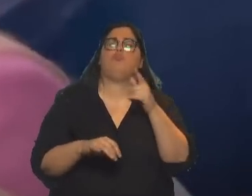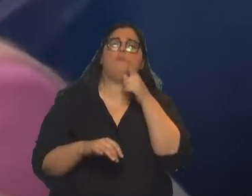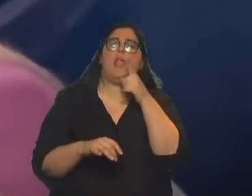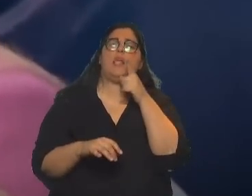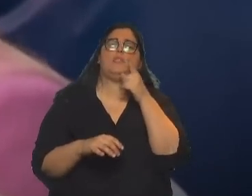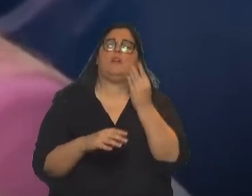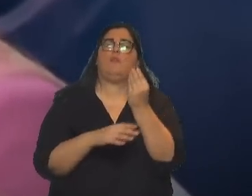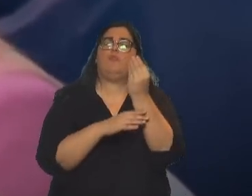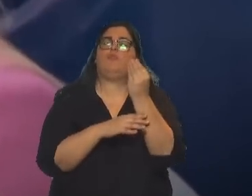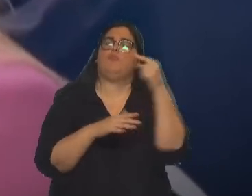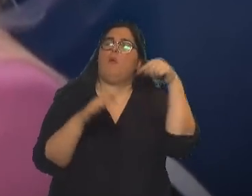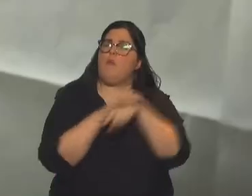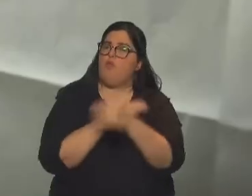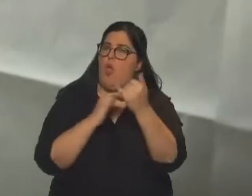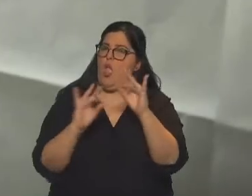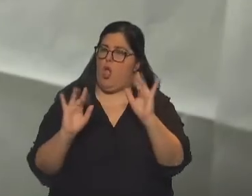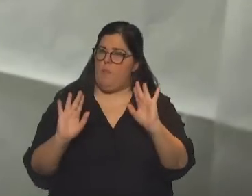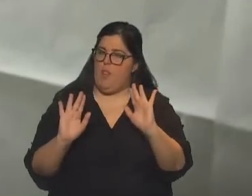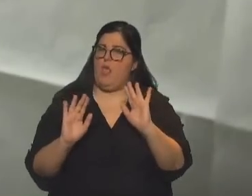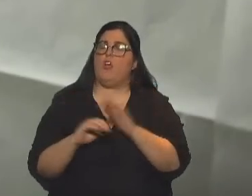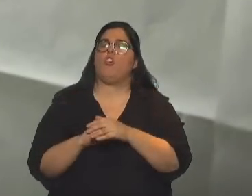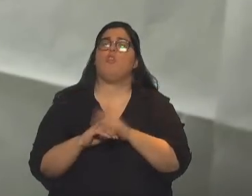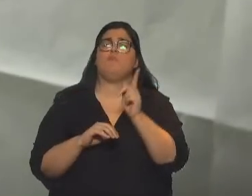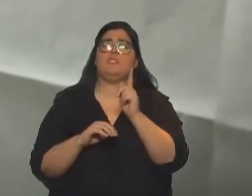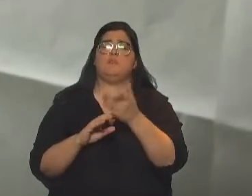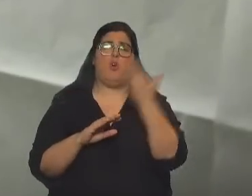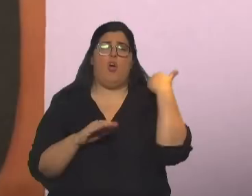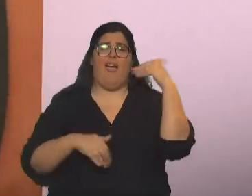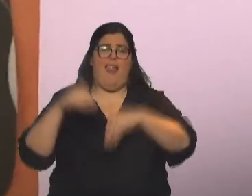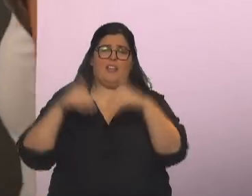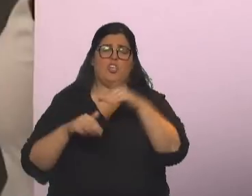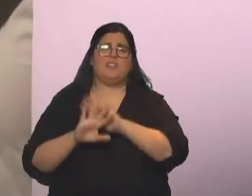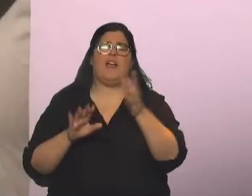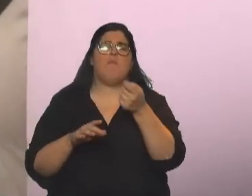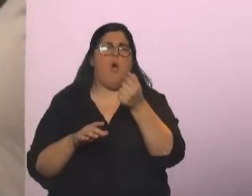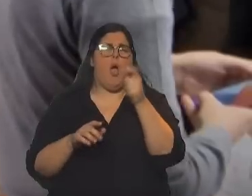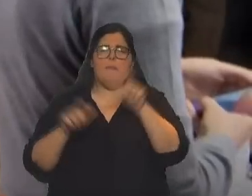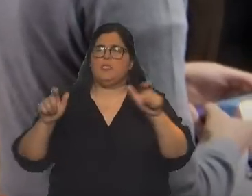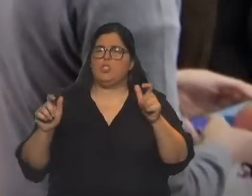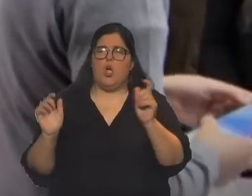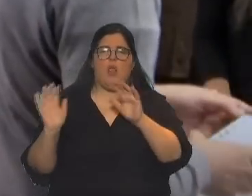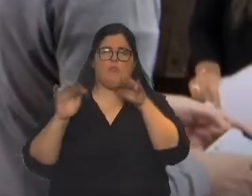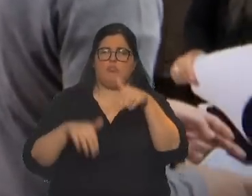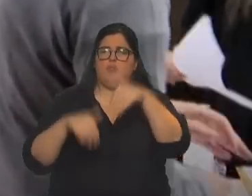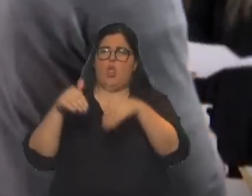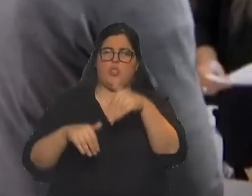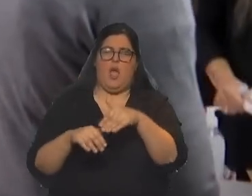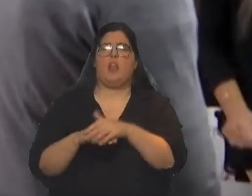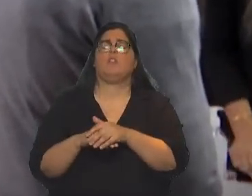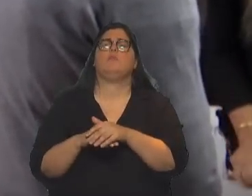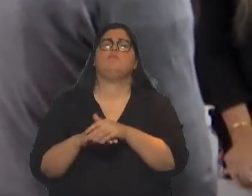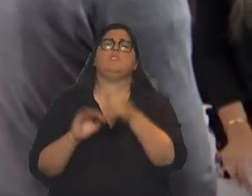complejo. Por un lado, las elecciones tuvieron la participación más baja de la historia de la Italia republicana, con menos